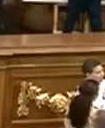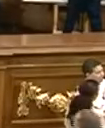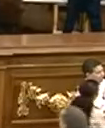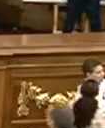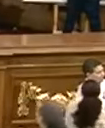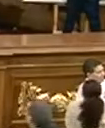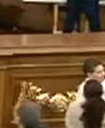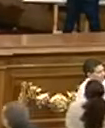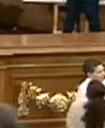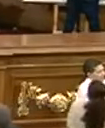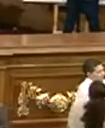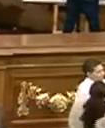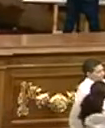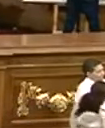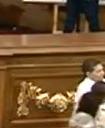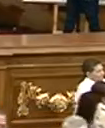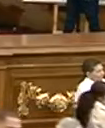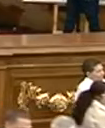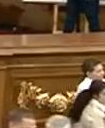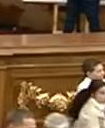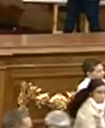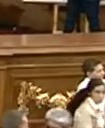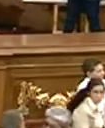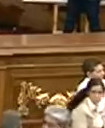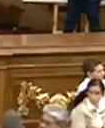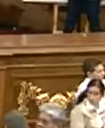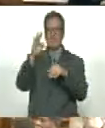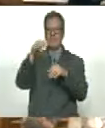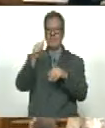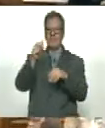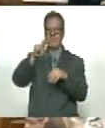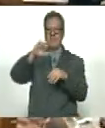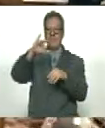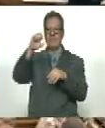Tiene la palabra el diputado Maduro. Perdón, tiene la palabra el diputado Faría. Ajá.